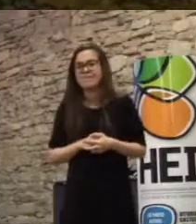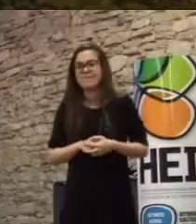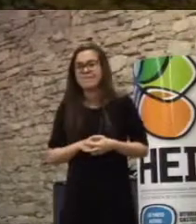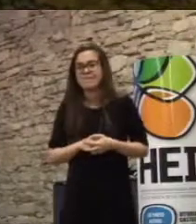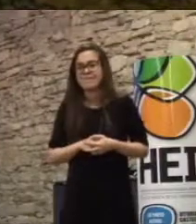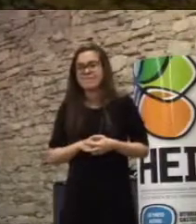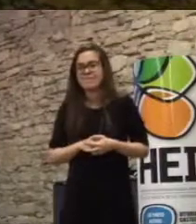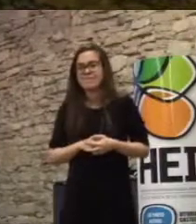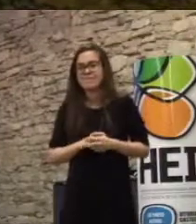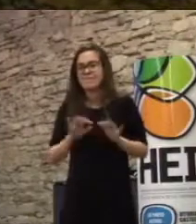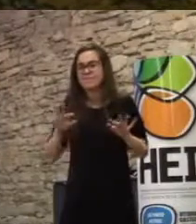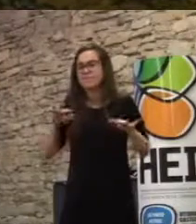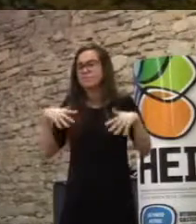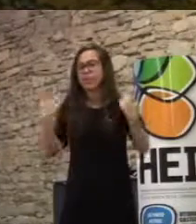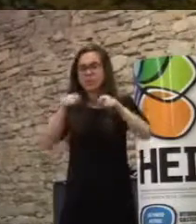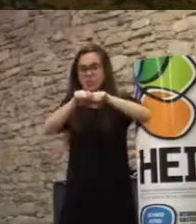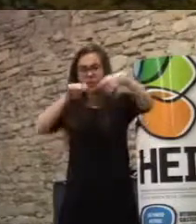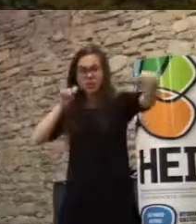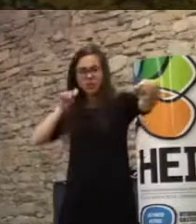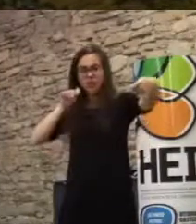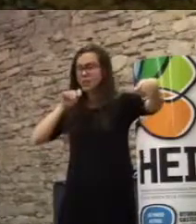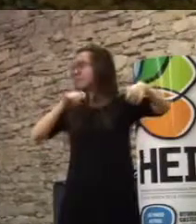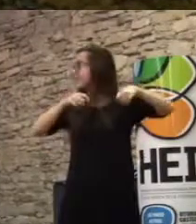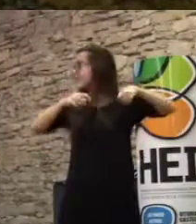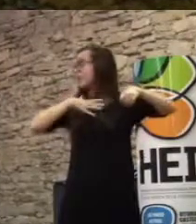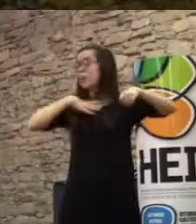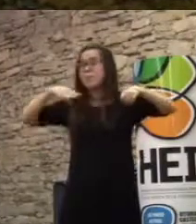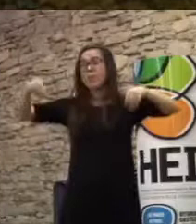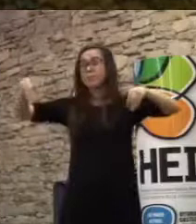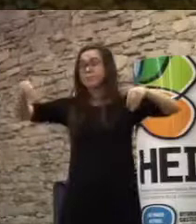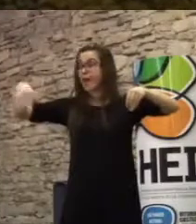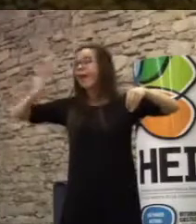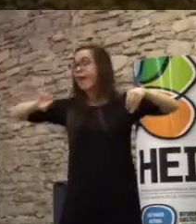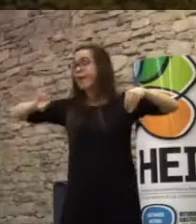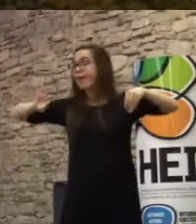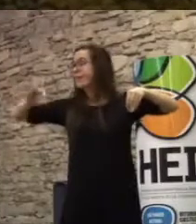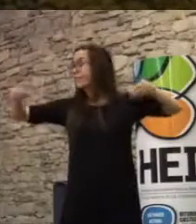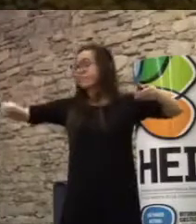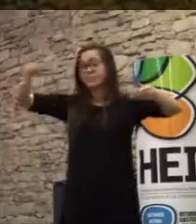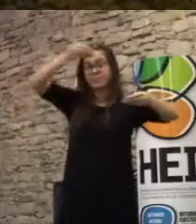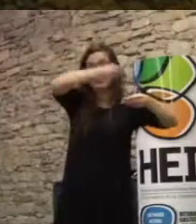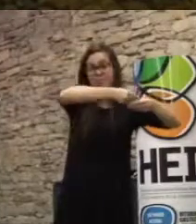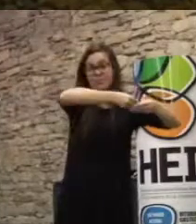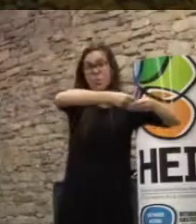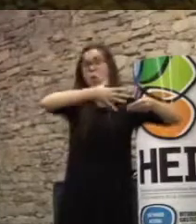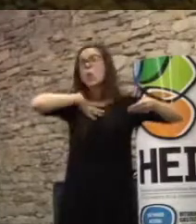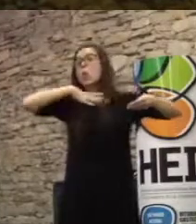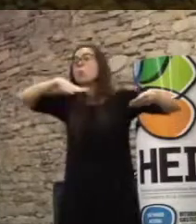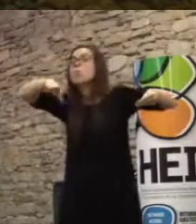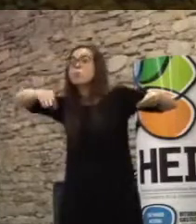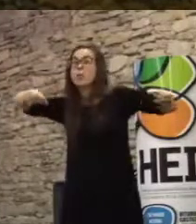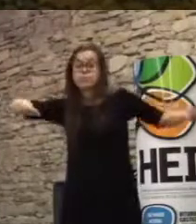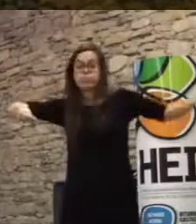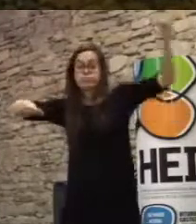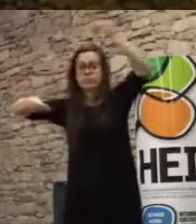bien el libre albedrío viene la elección podéis los trozos de la mano izquierda y ponerlos sobre la derecha o puedes el de la derecha y ponerlo sobre la